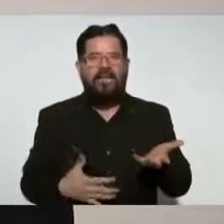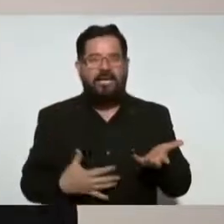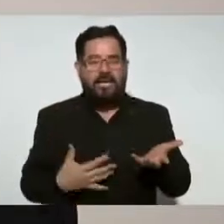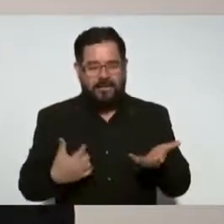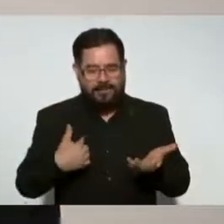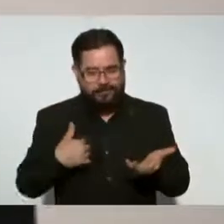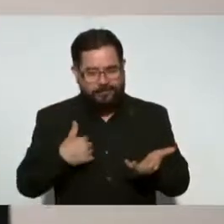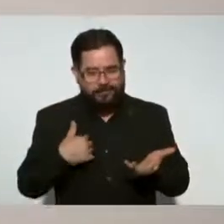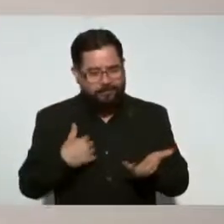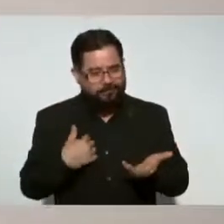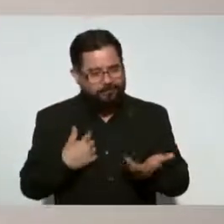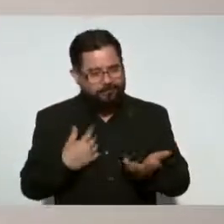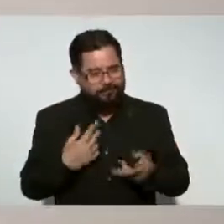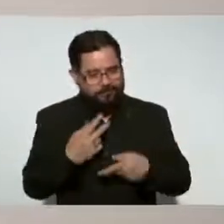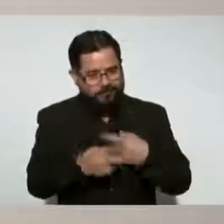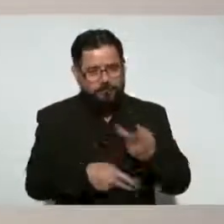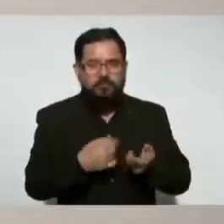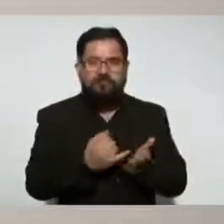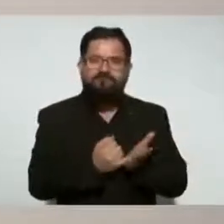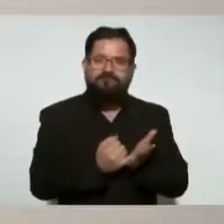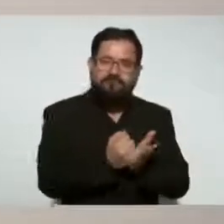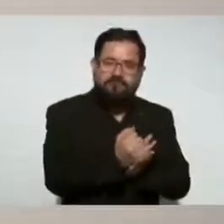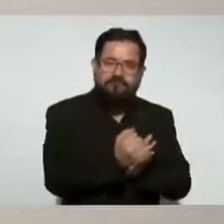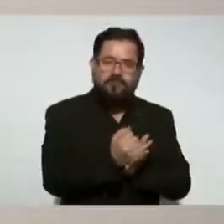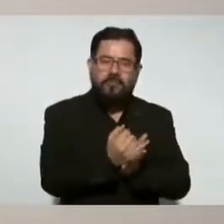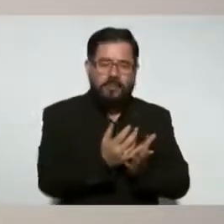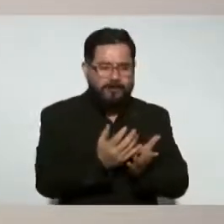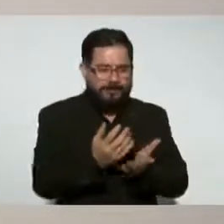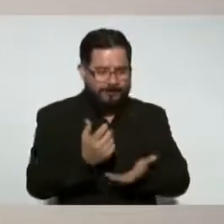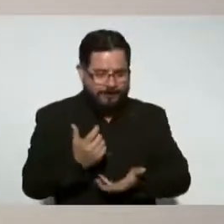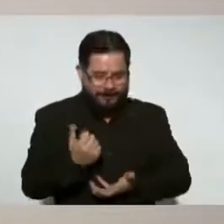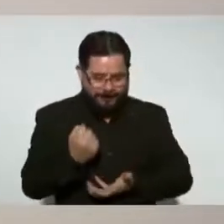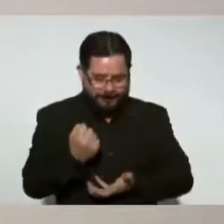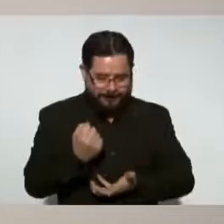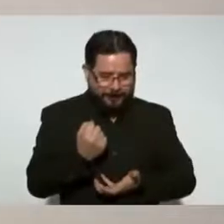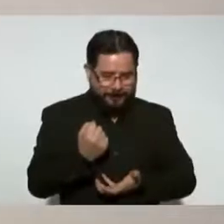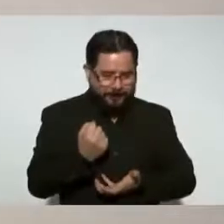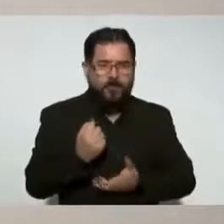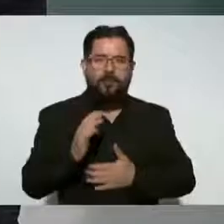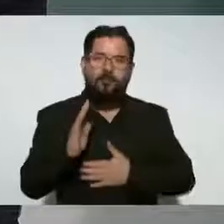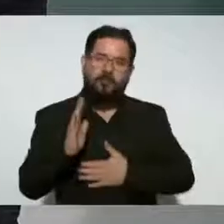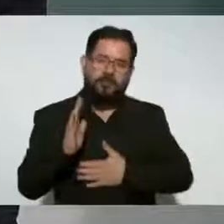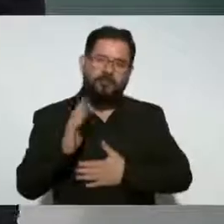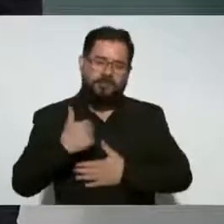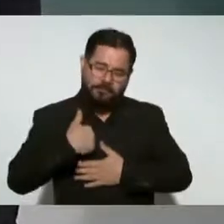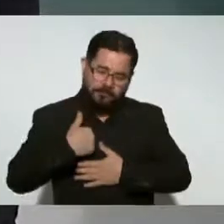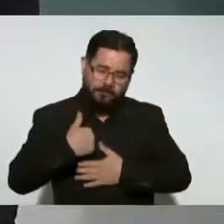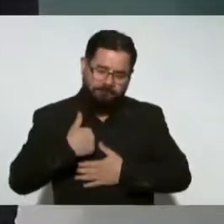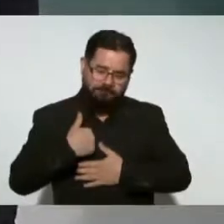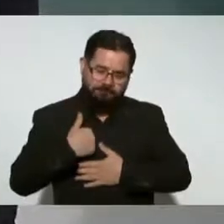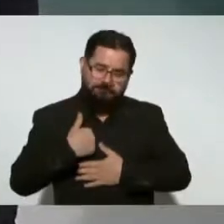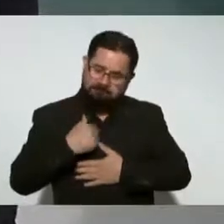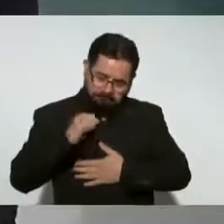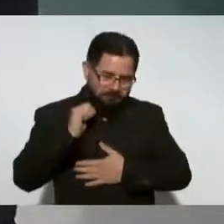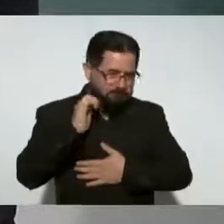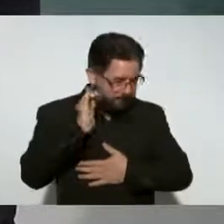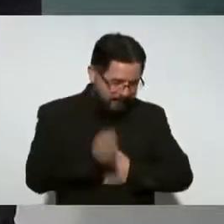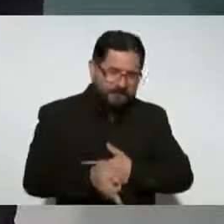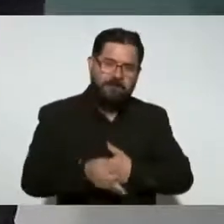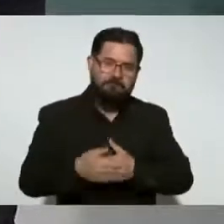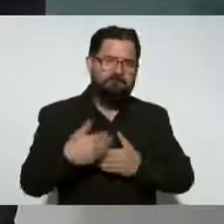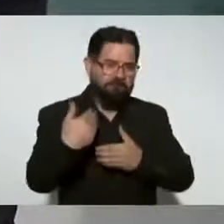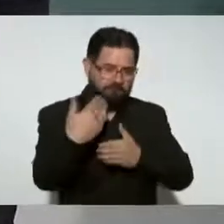a hacer efectivo, el compromiso se va a cumplir, de